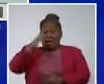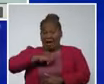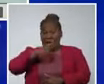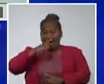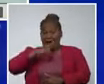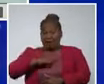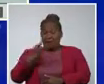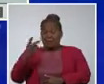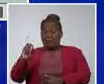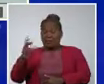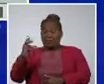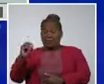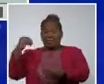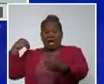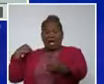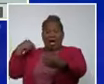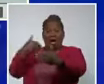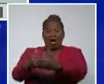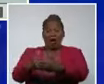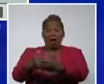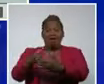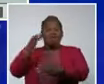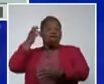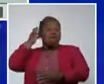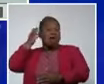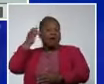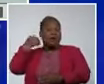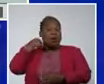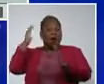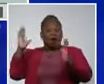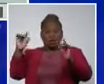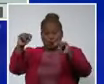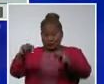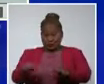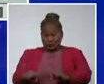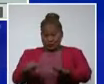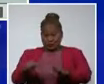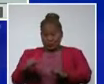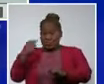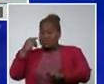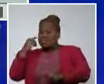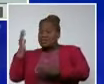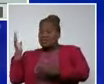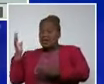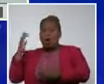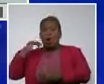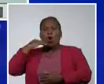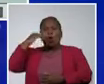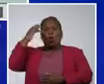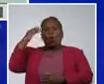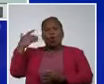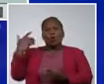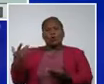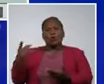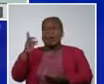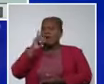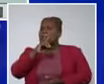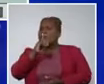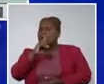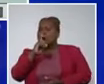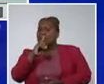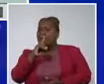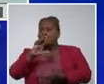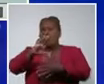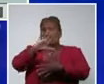hasta febrero de este año. Ahí se ve, los colores son, la parte amarilla arriba es las